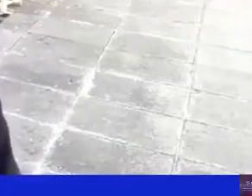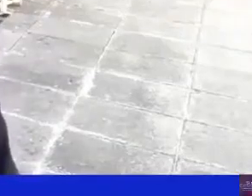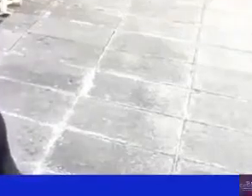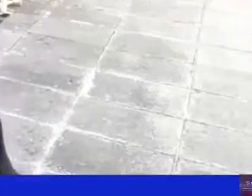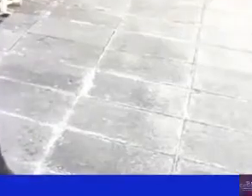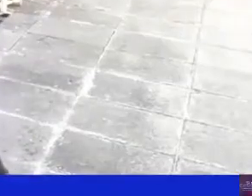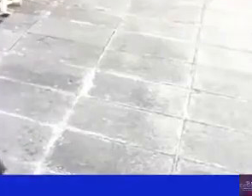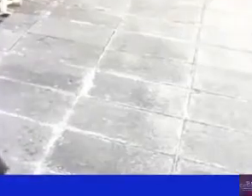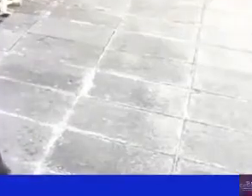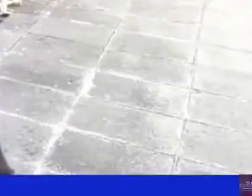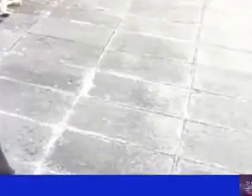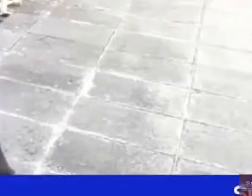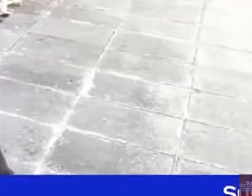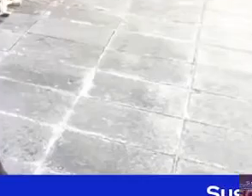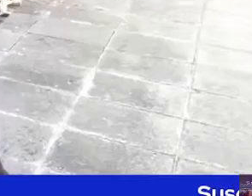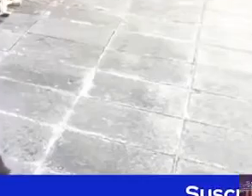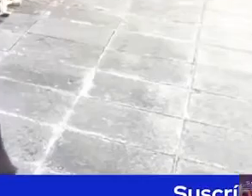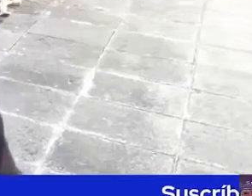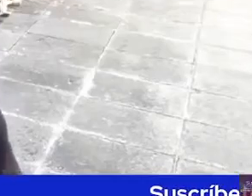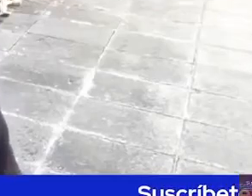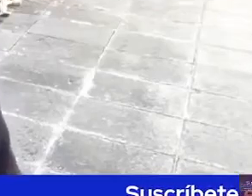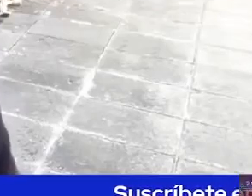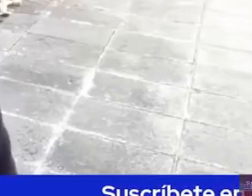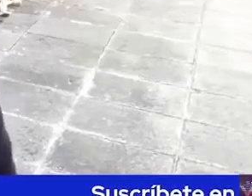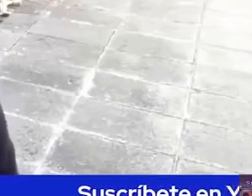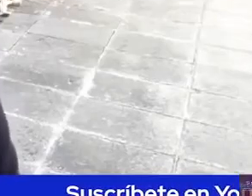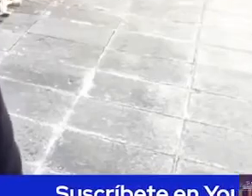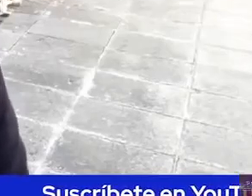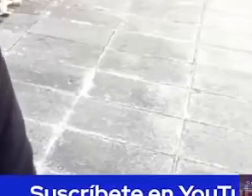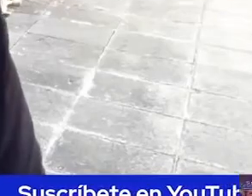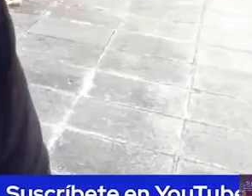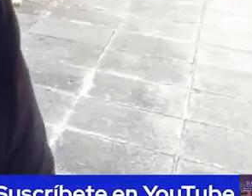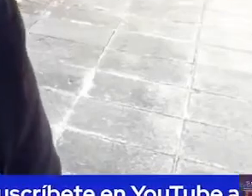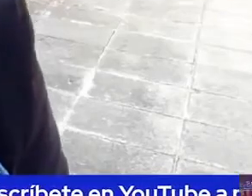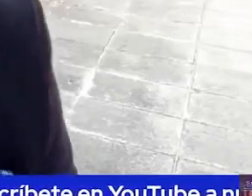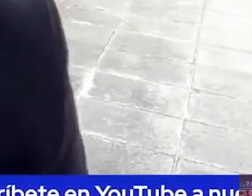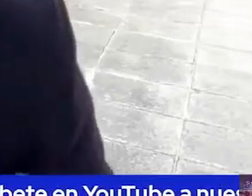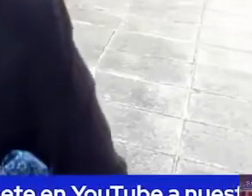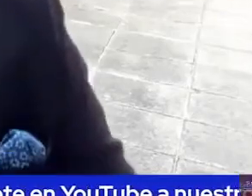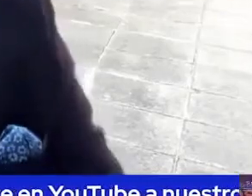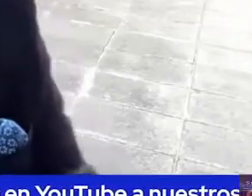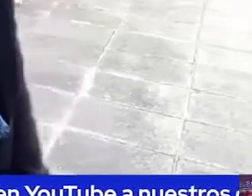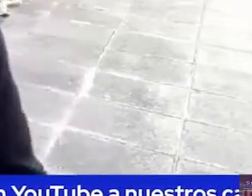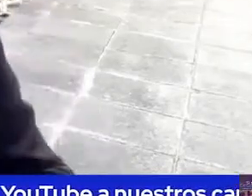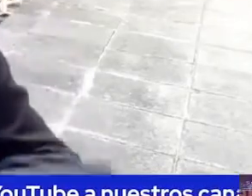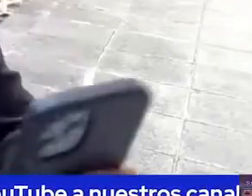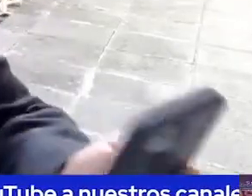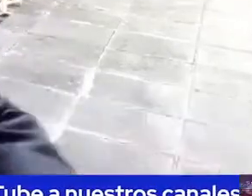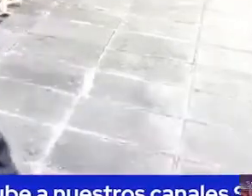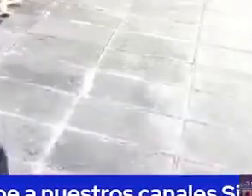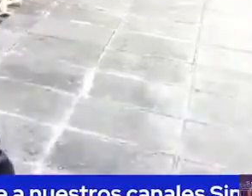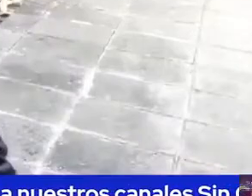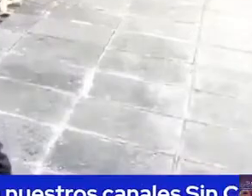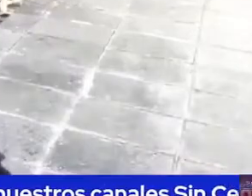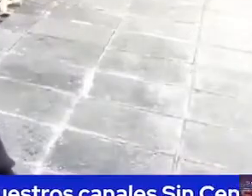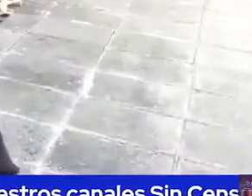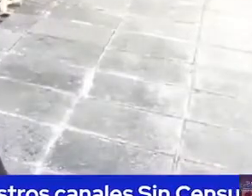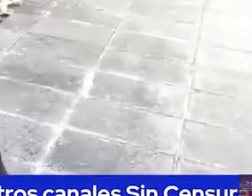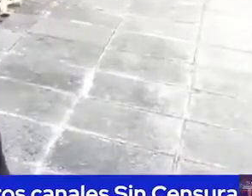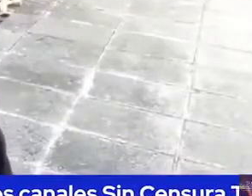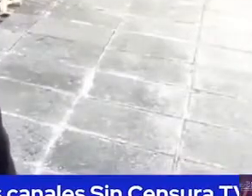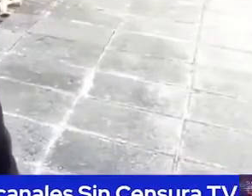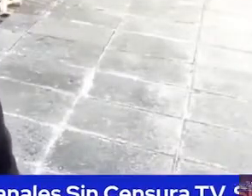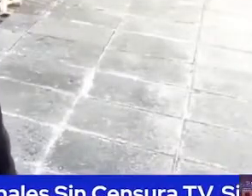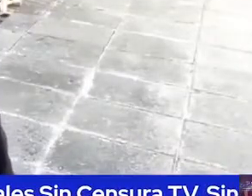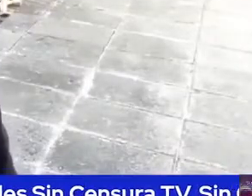entrando precisamente también a un tema que tú quieres abordar más adelante, Paco, si me permiten abusar de su tiempo, de su compromiso con la